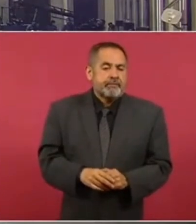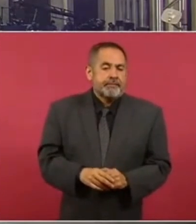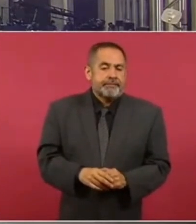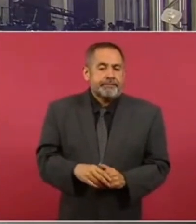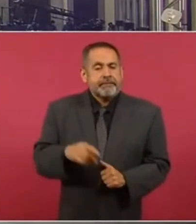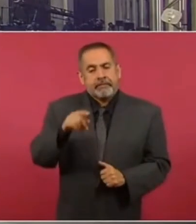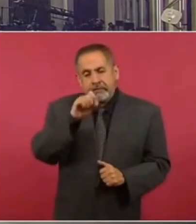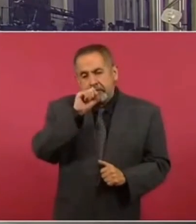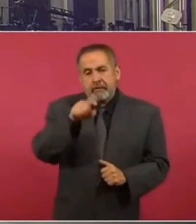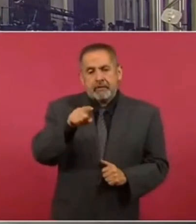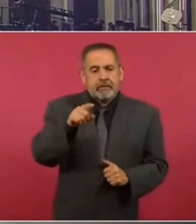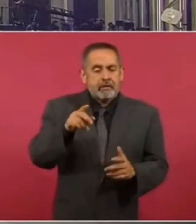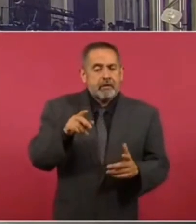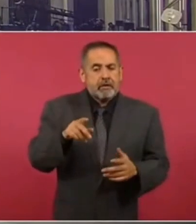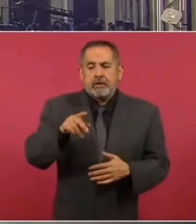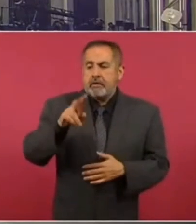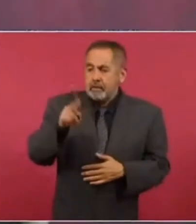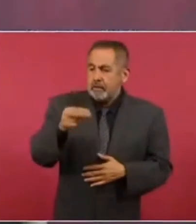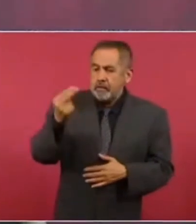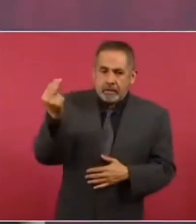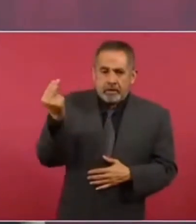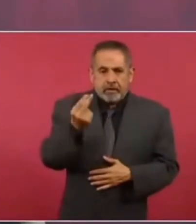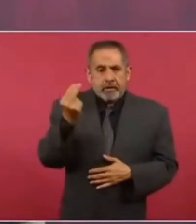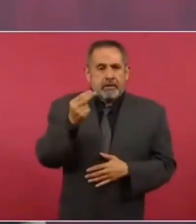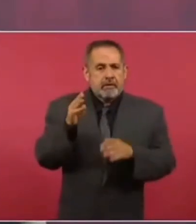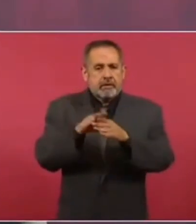Entonces, sí necesitamos